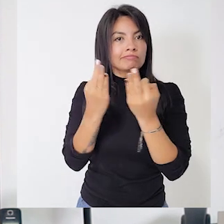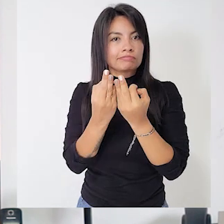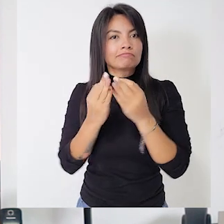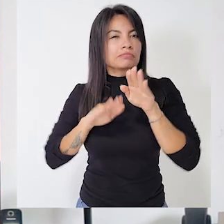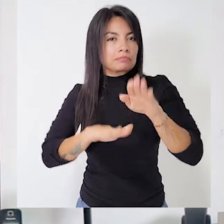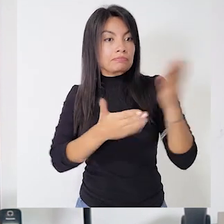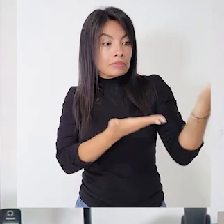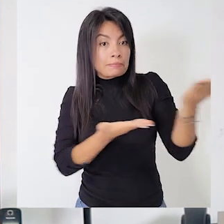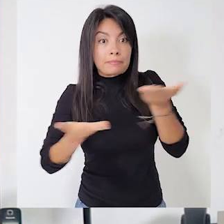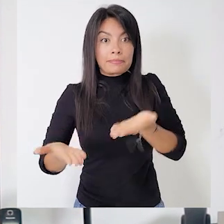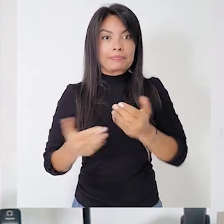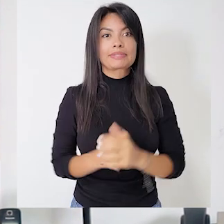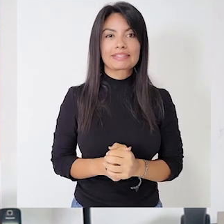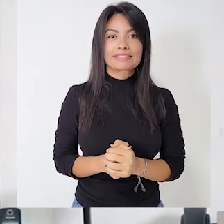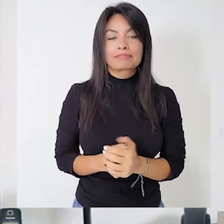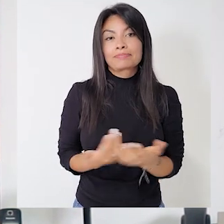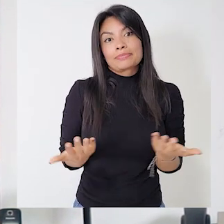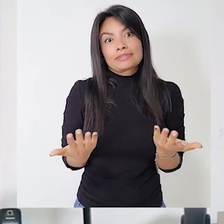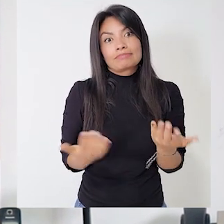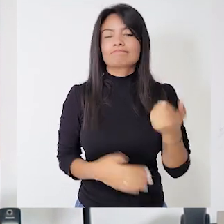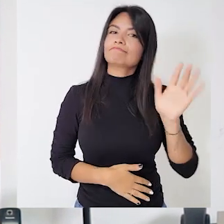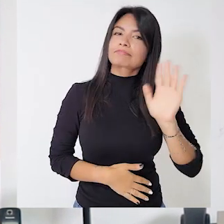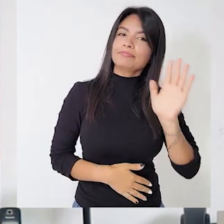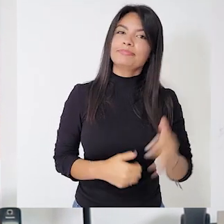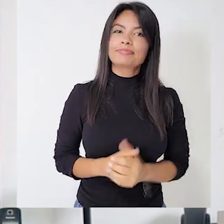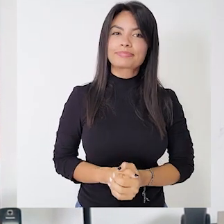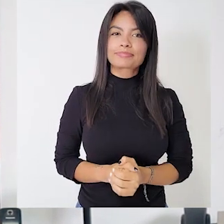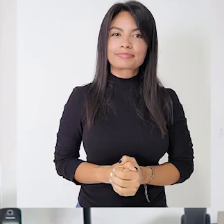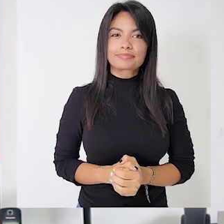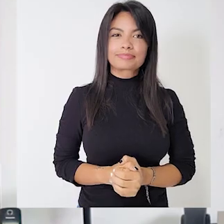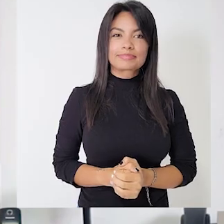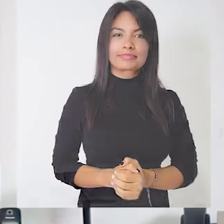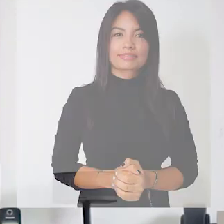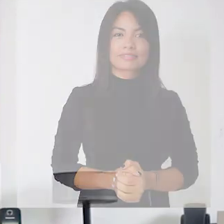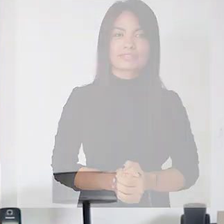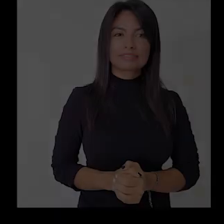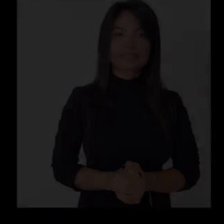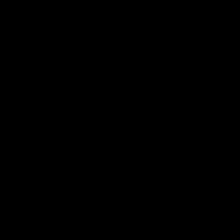Familia. Bienvenidos y hasta la próxima.